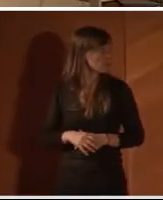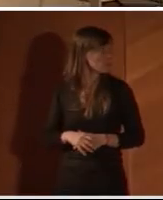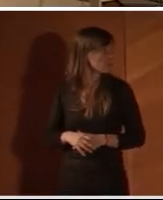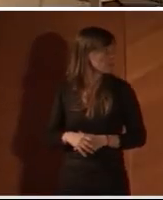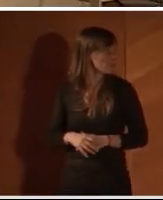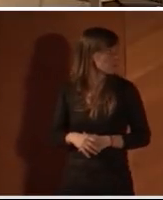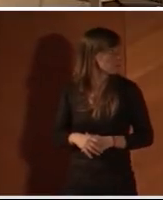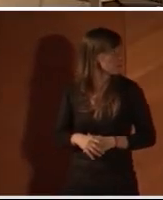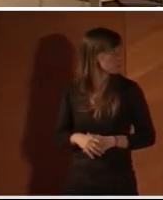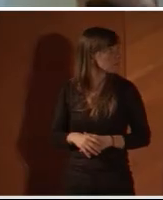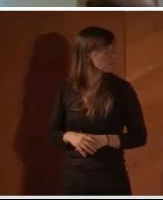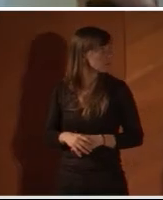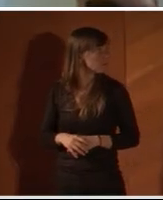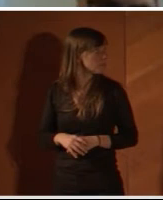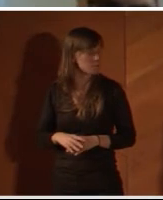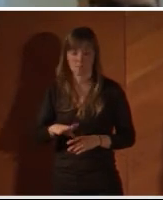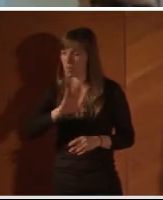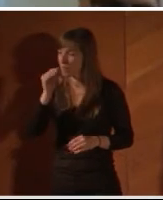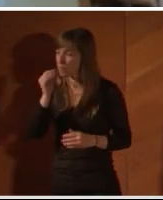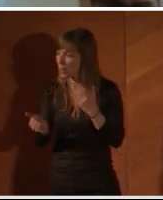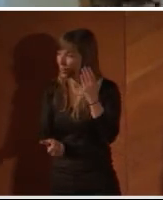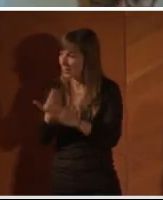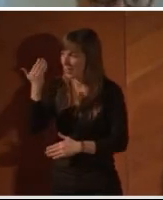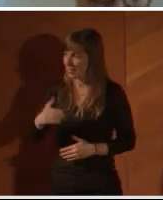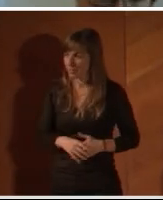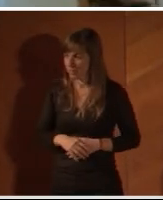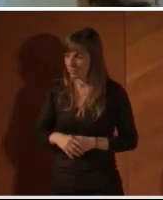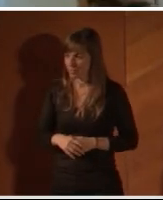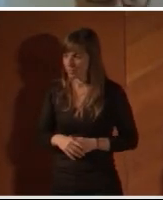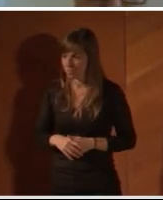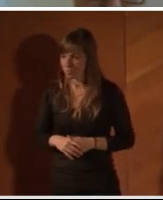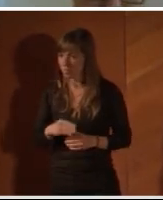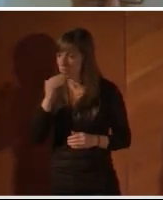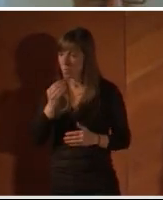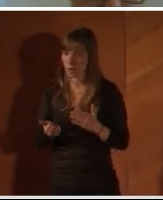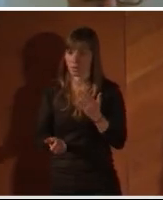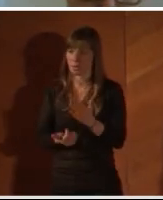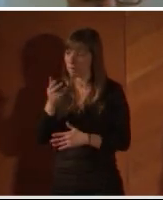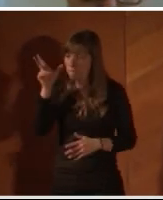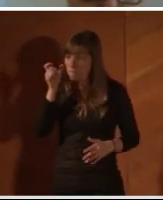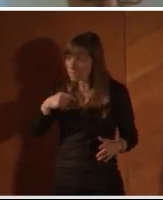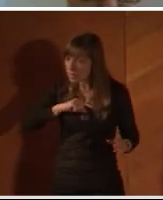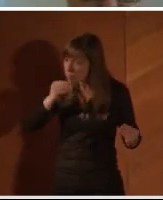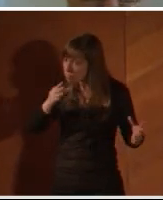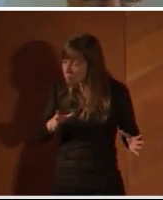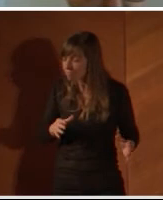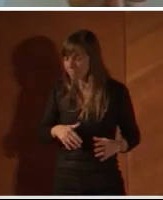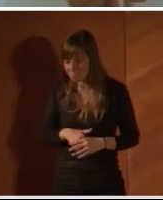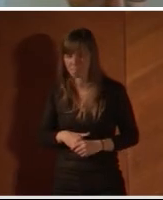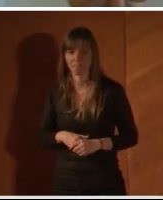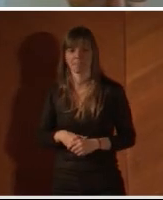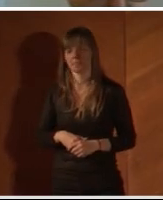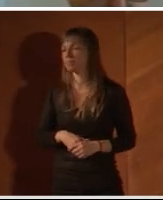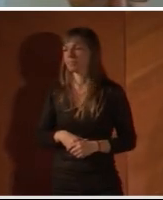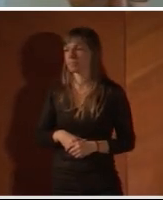Sí. Hola. Buenos días. ¿Sí? Adelante. Hola, buenos días. ¿Me oís? Sí.